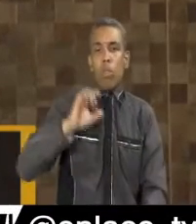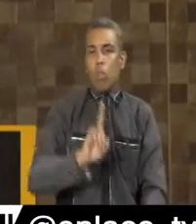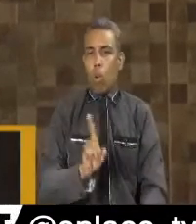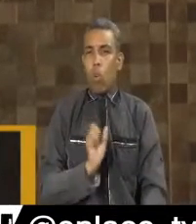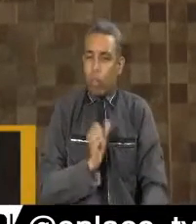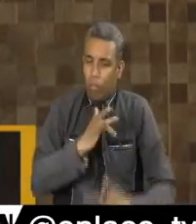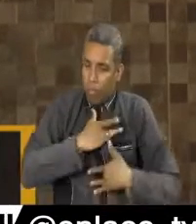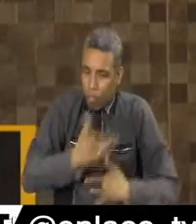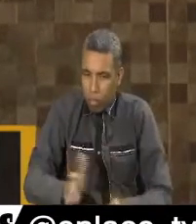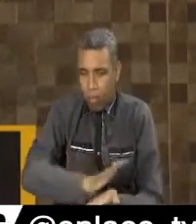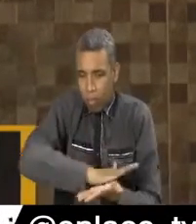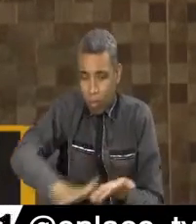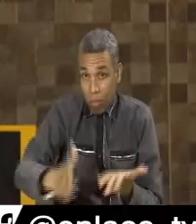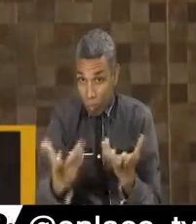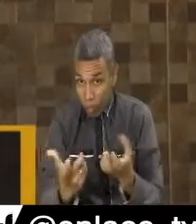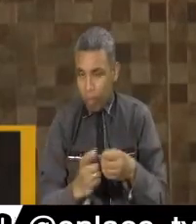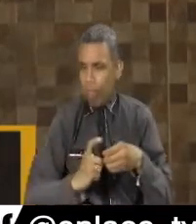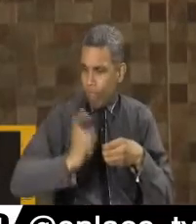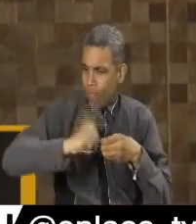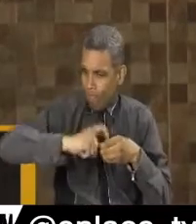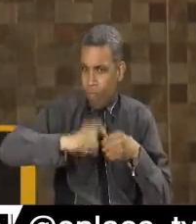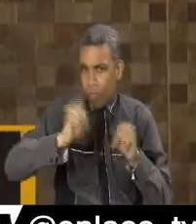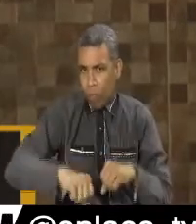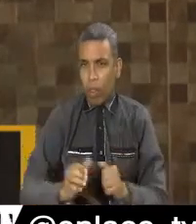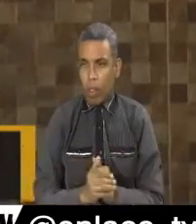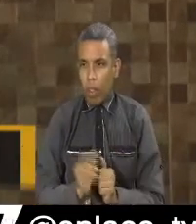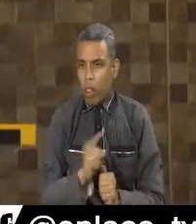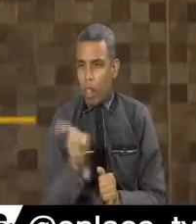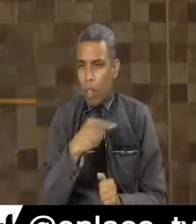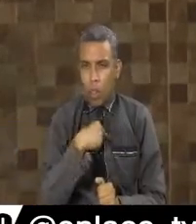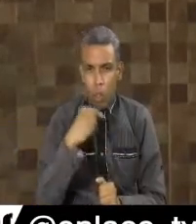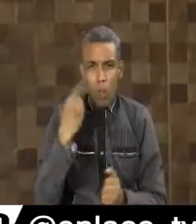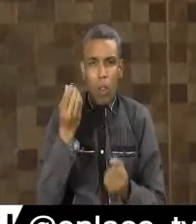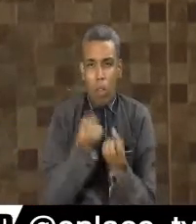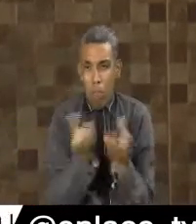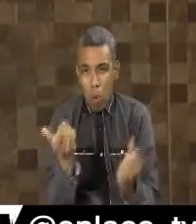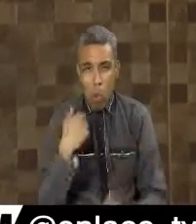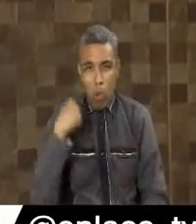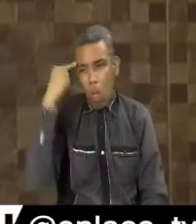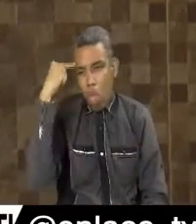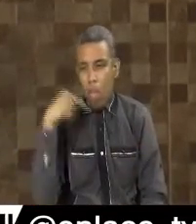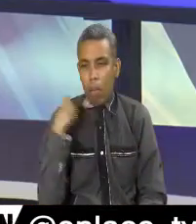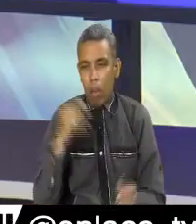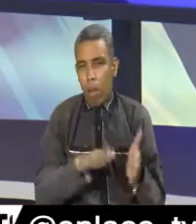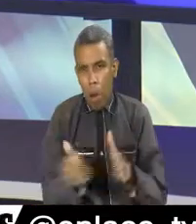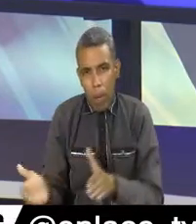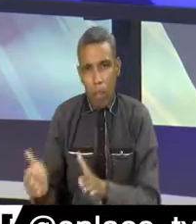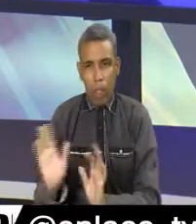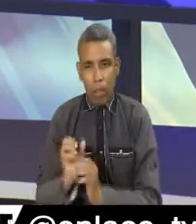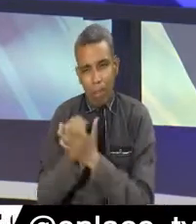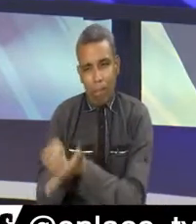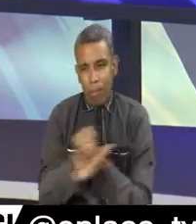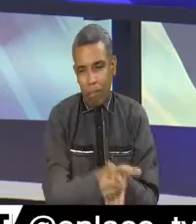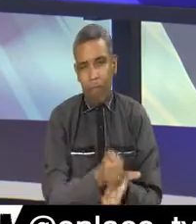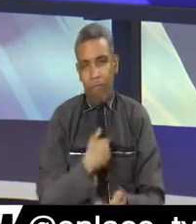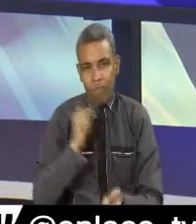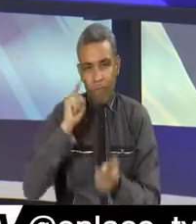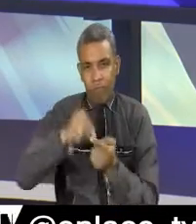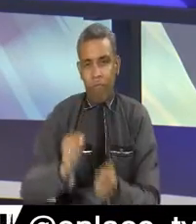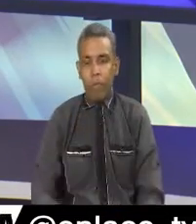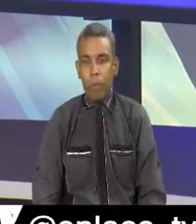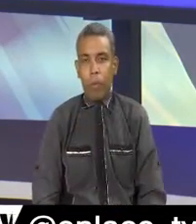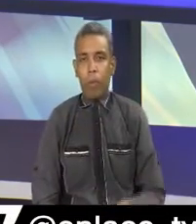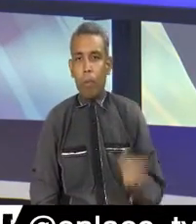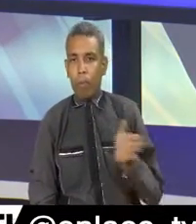esa atención y poder prevenir esos casos que se están presentando de suicidios en la ciudad. El INVIMA lanzó